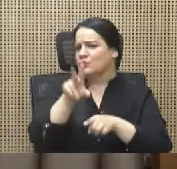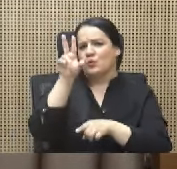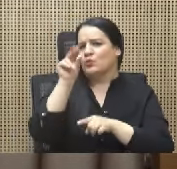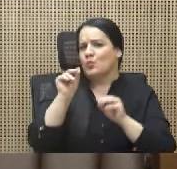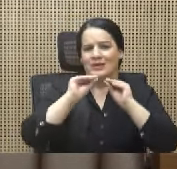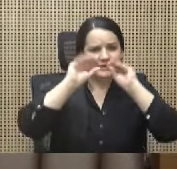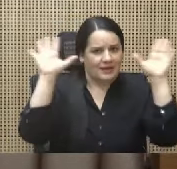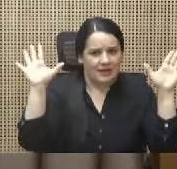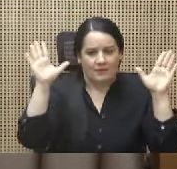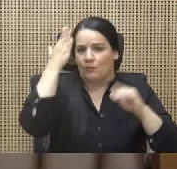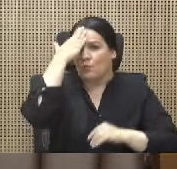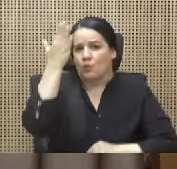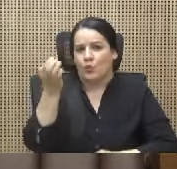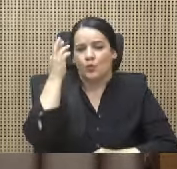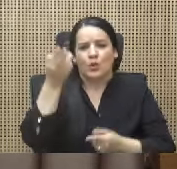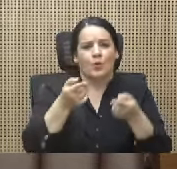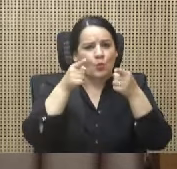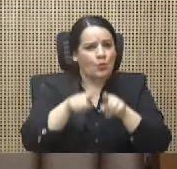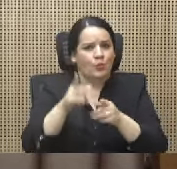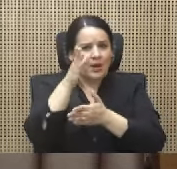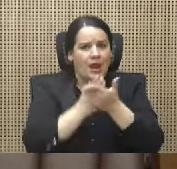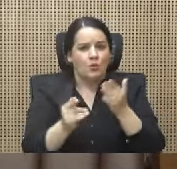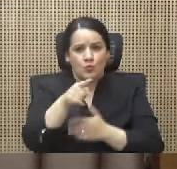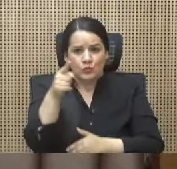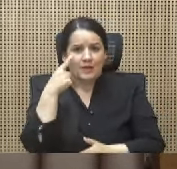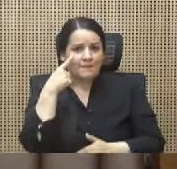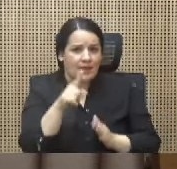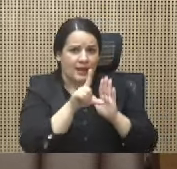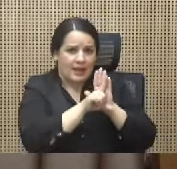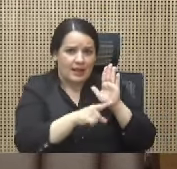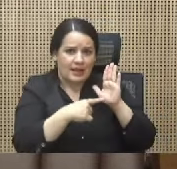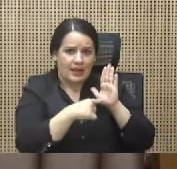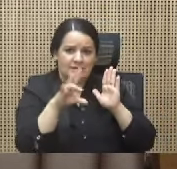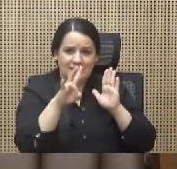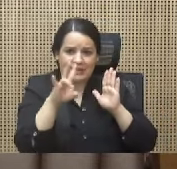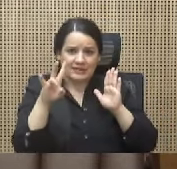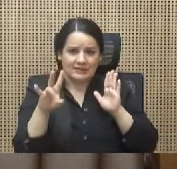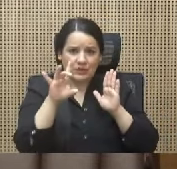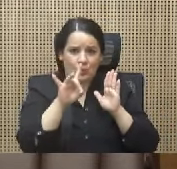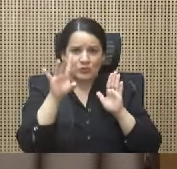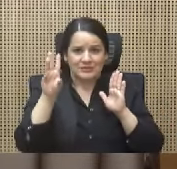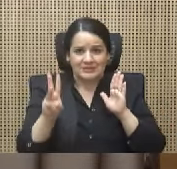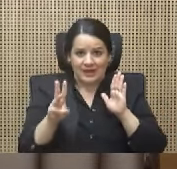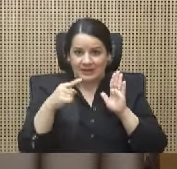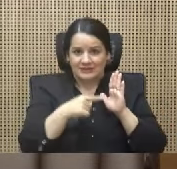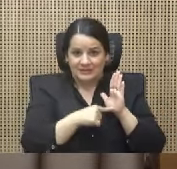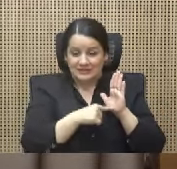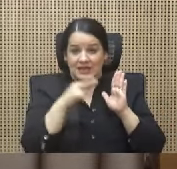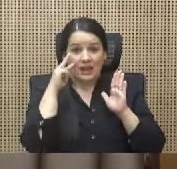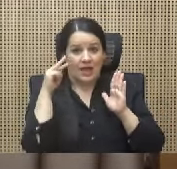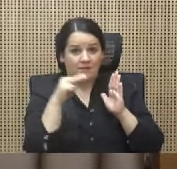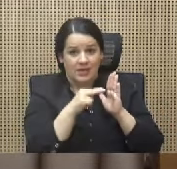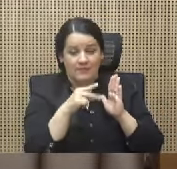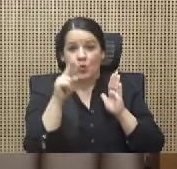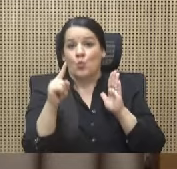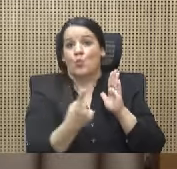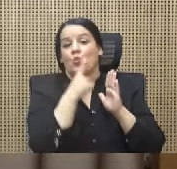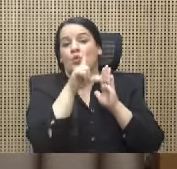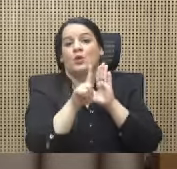Porque ocurre algo. Si ustedes ven la ley 7786, el único